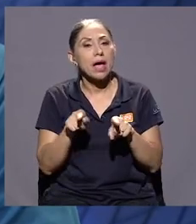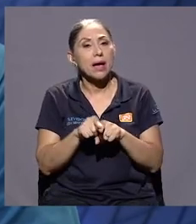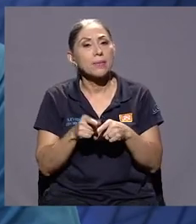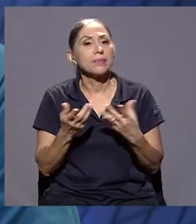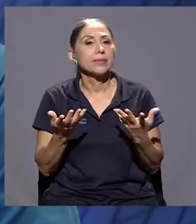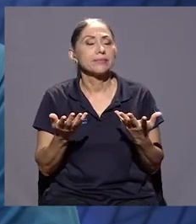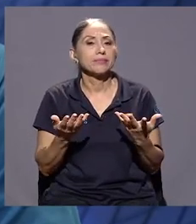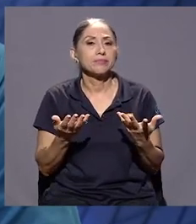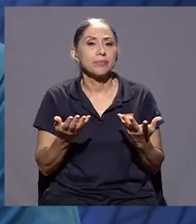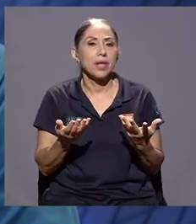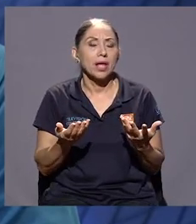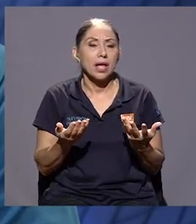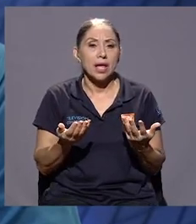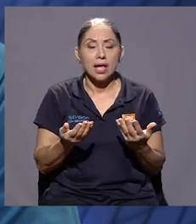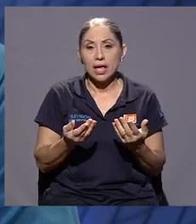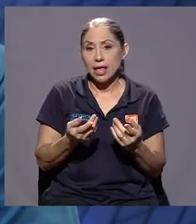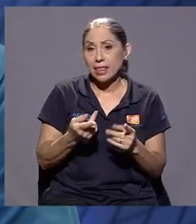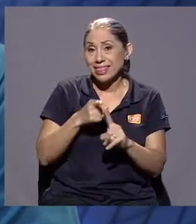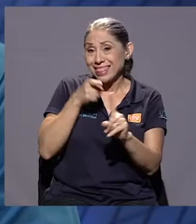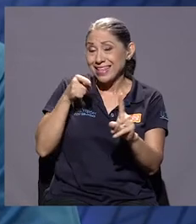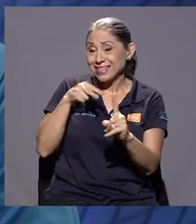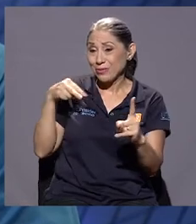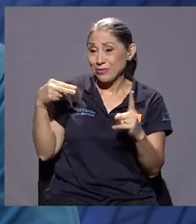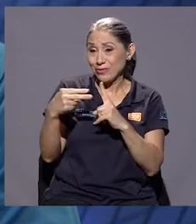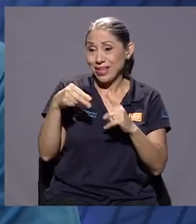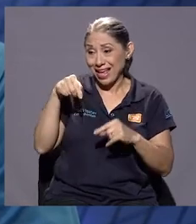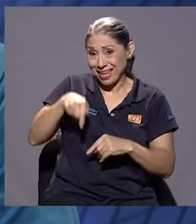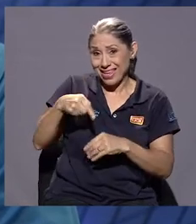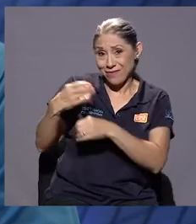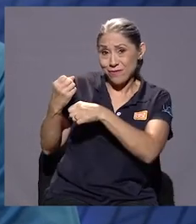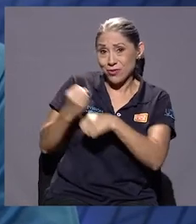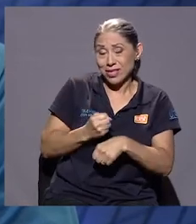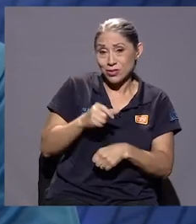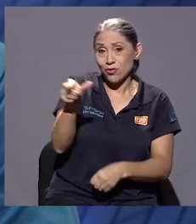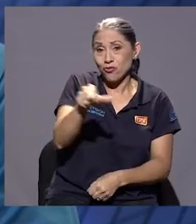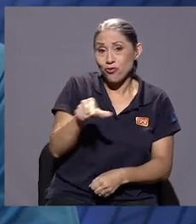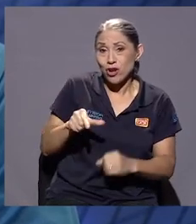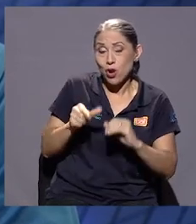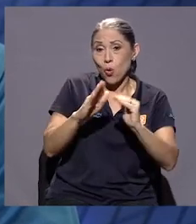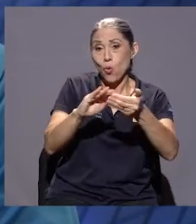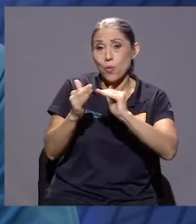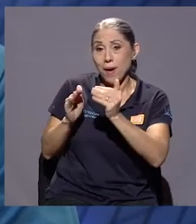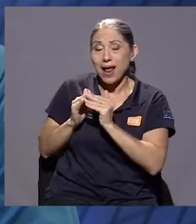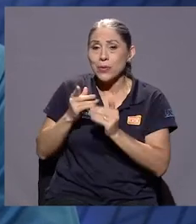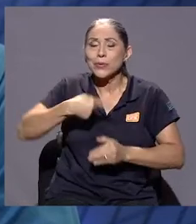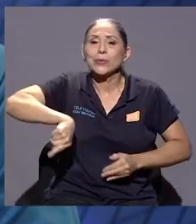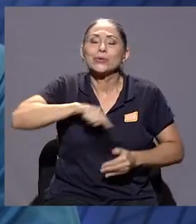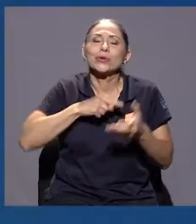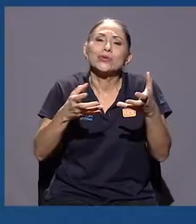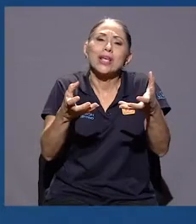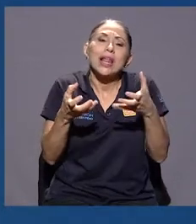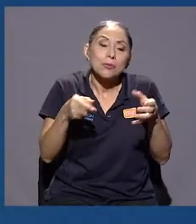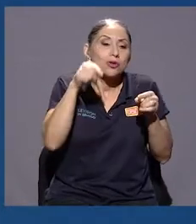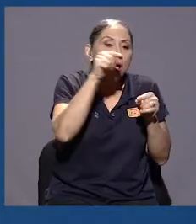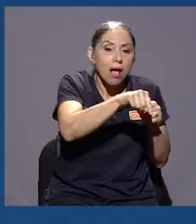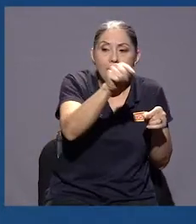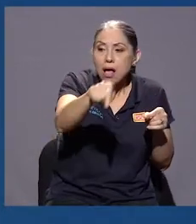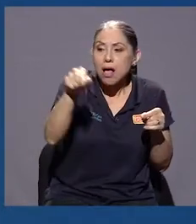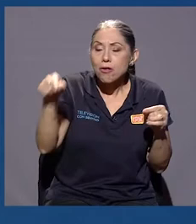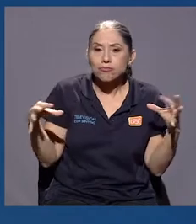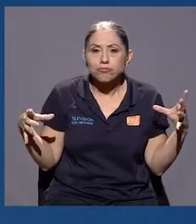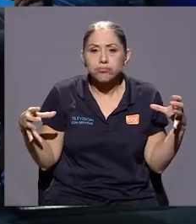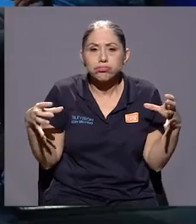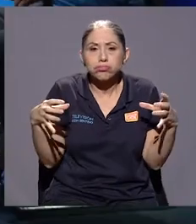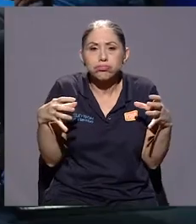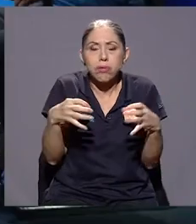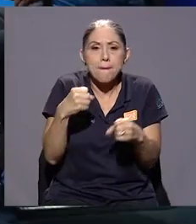mucho digamos desde la lógica lo que buscamos trabajar desde ese impacto colectivo y una otra manera cómo hacer